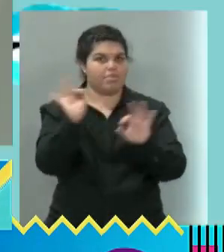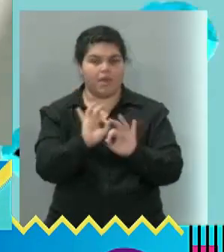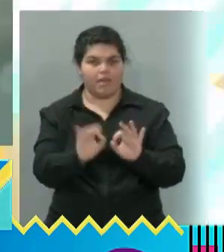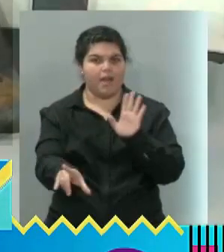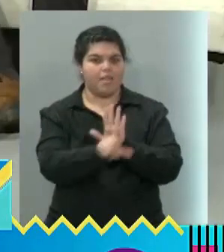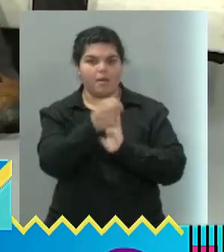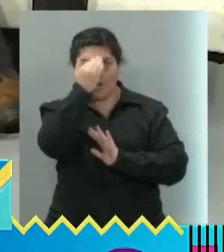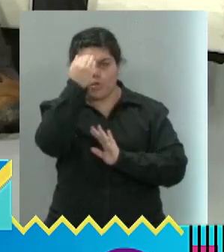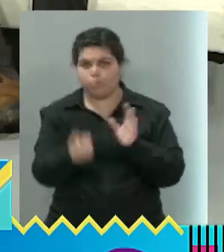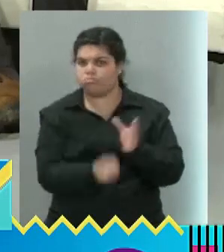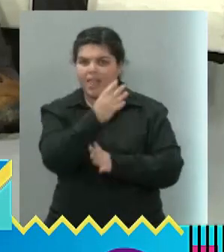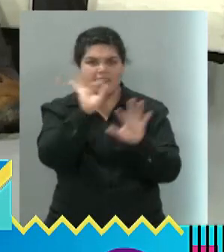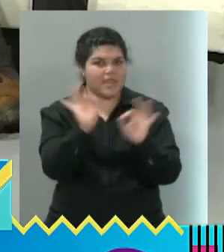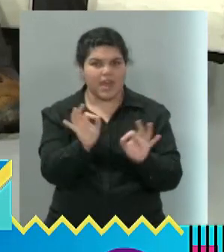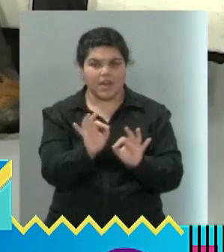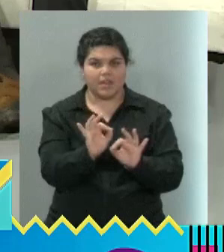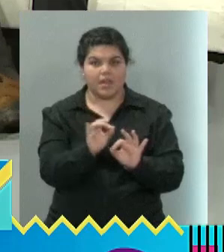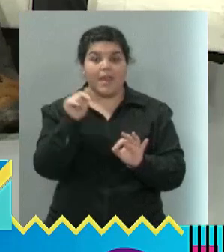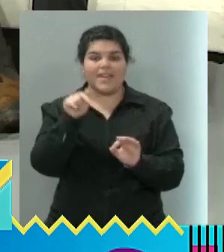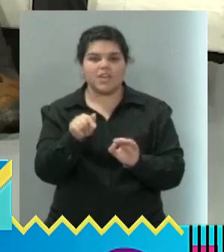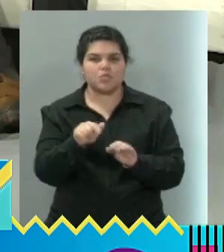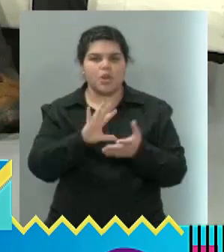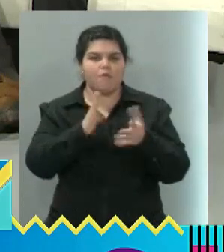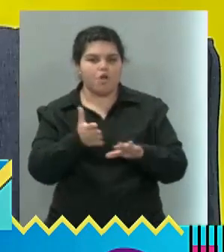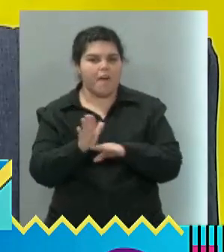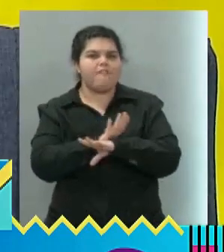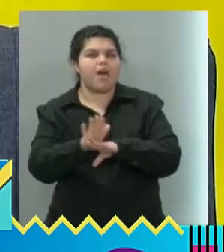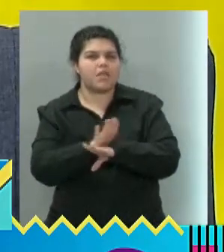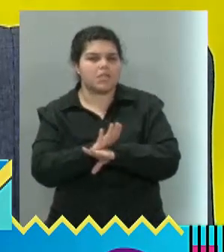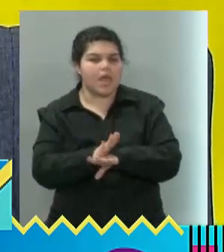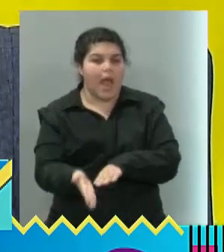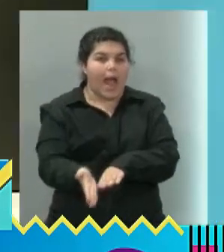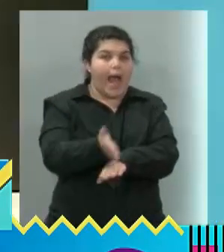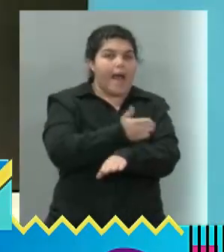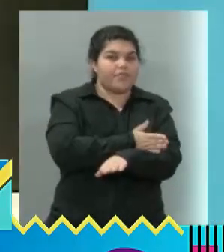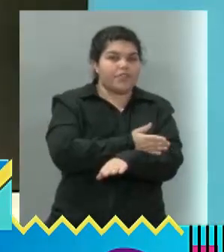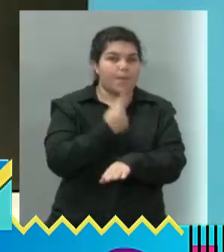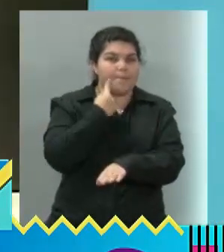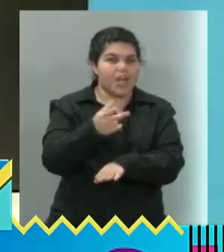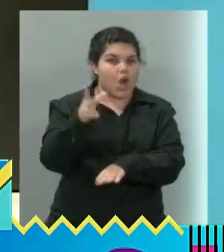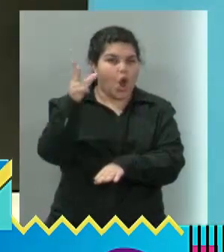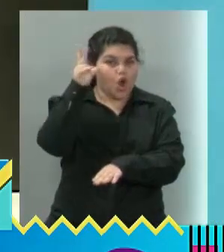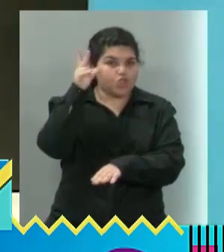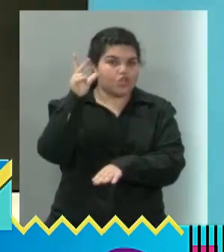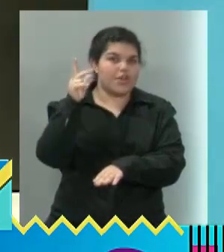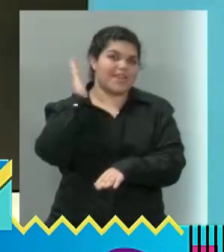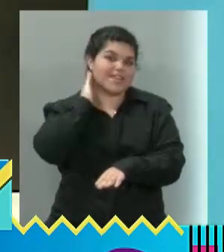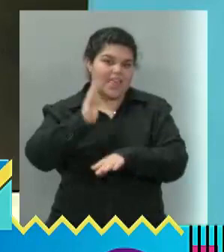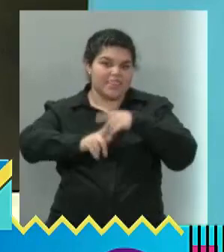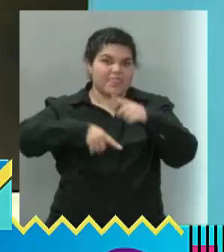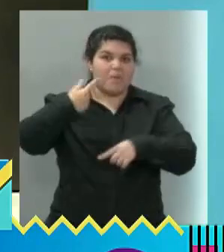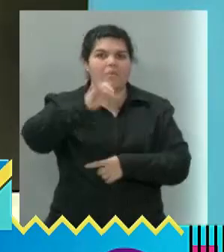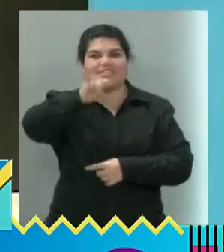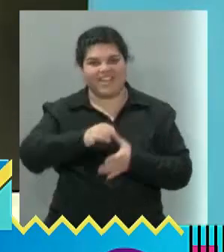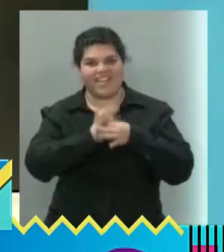las bases. Quiere decir que es la antesala a 1816. Bueno, y con eso me das pie también para empezar a hablar un